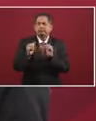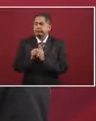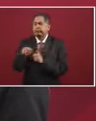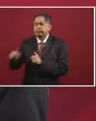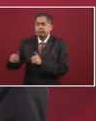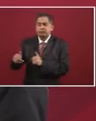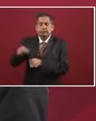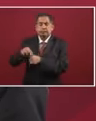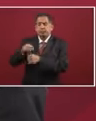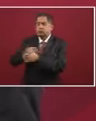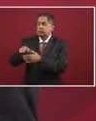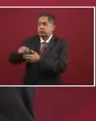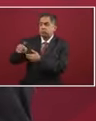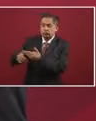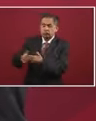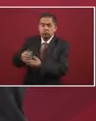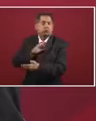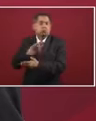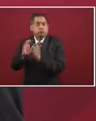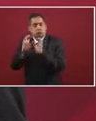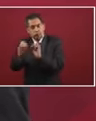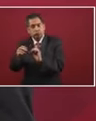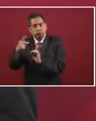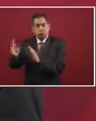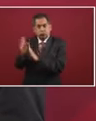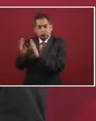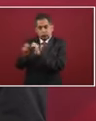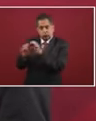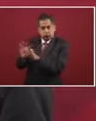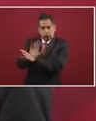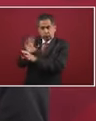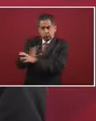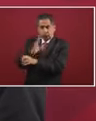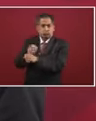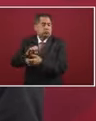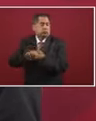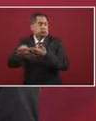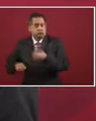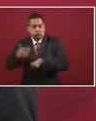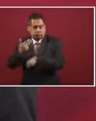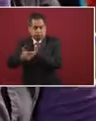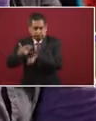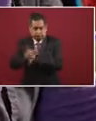procesos de reelección o que han modificado sus constituciones, pues ahí tienes Honduras,